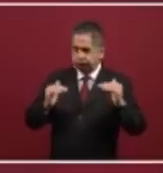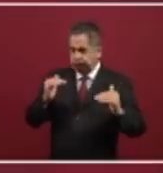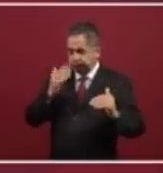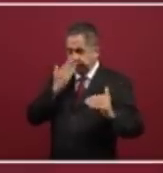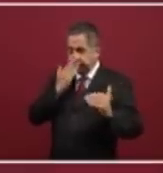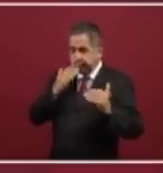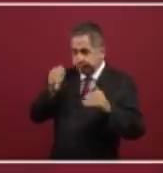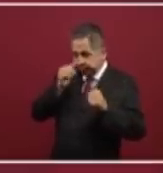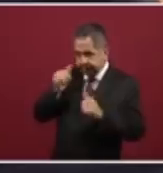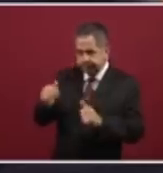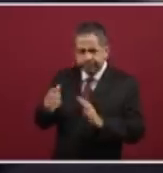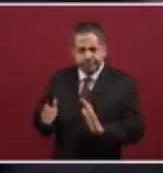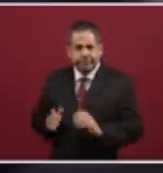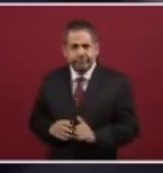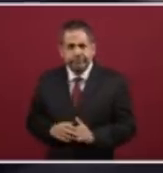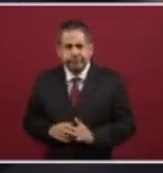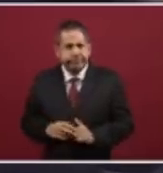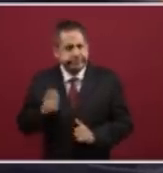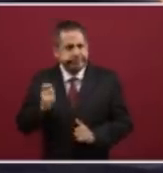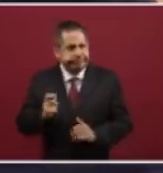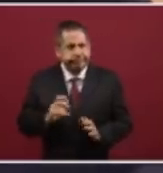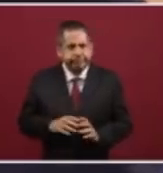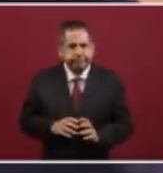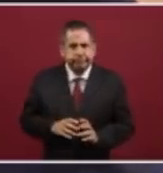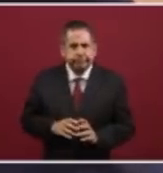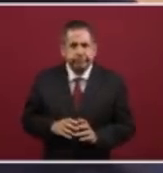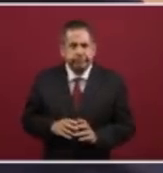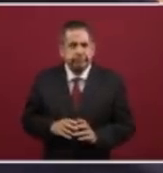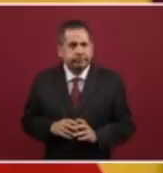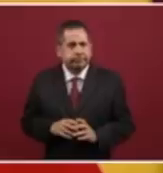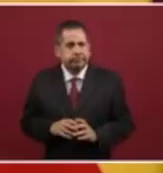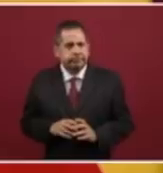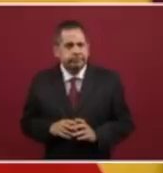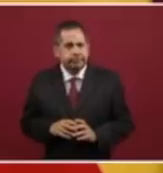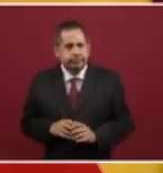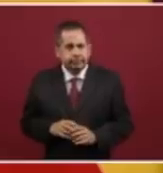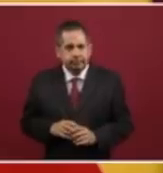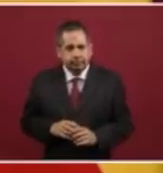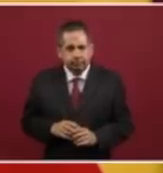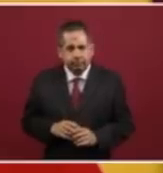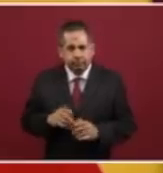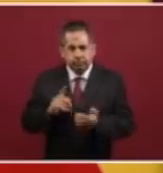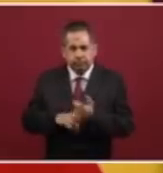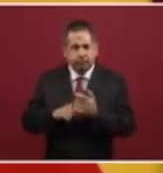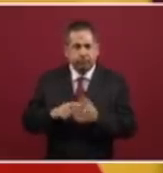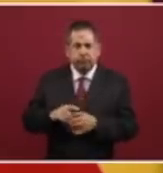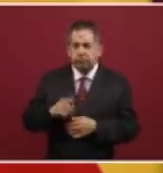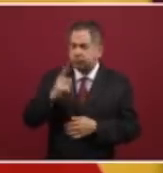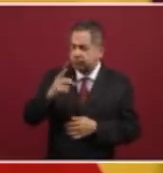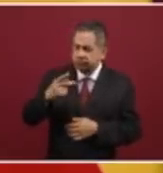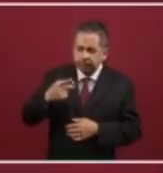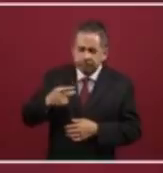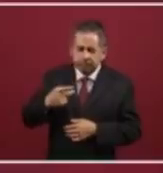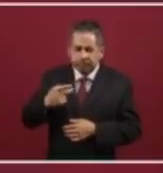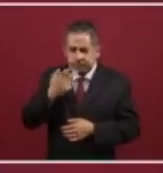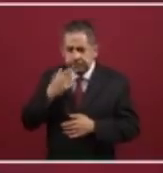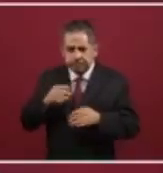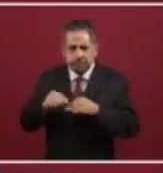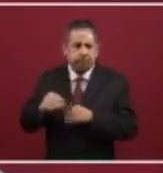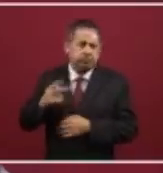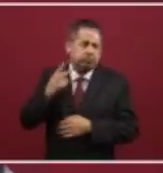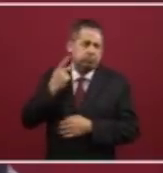proceso tiene que ver con el noble oficio de la